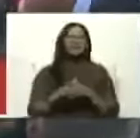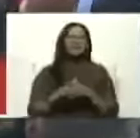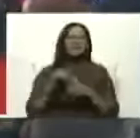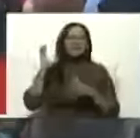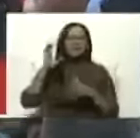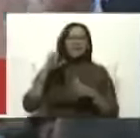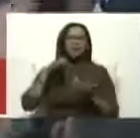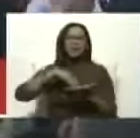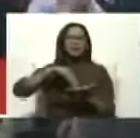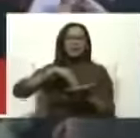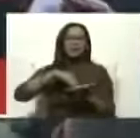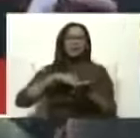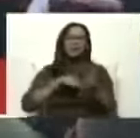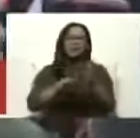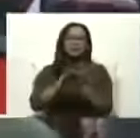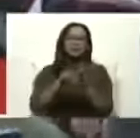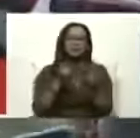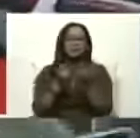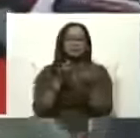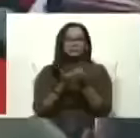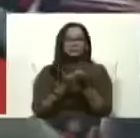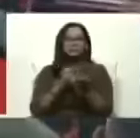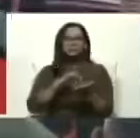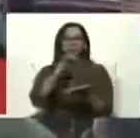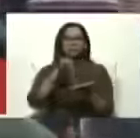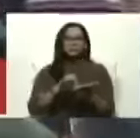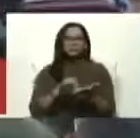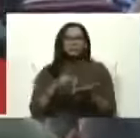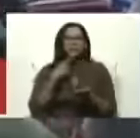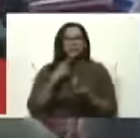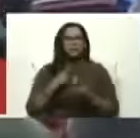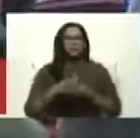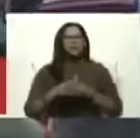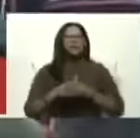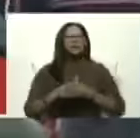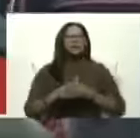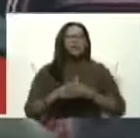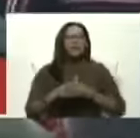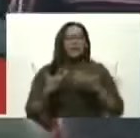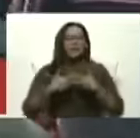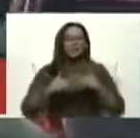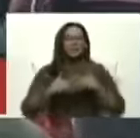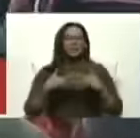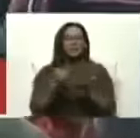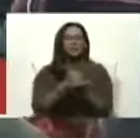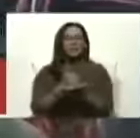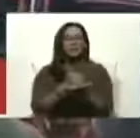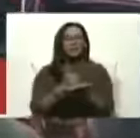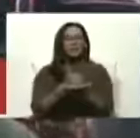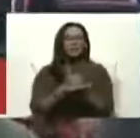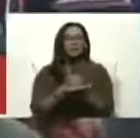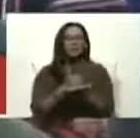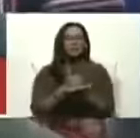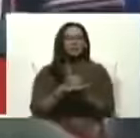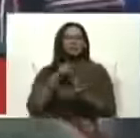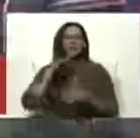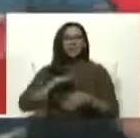mirandina para el avance de la economía nacional. Destacaban que la industria farmacéutica